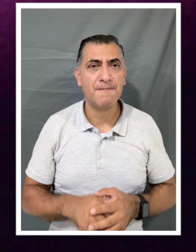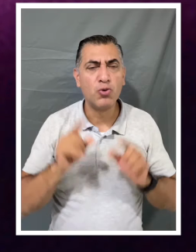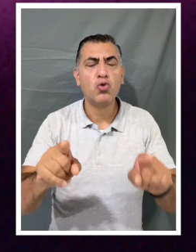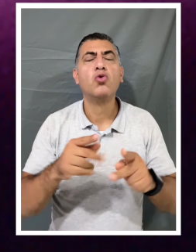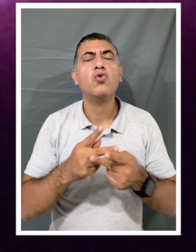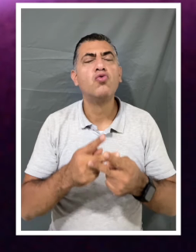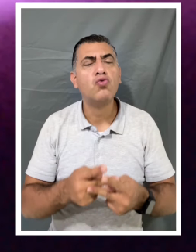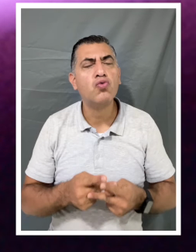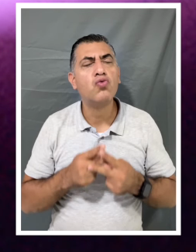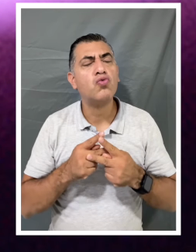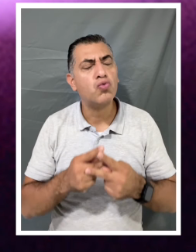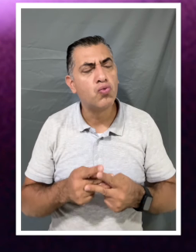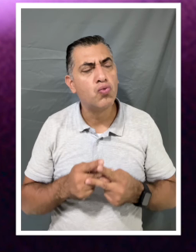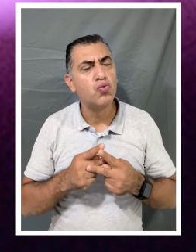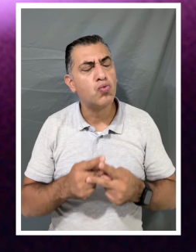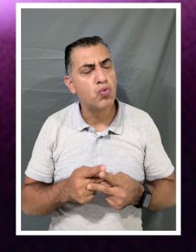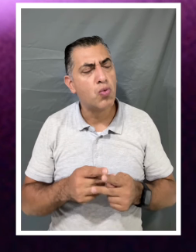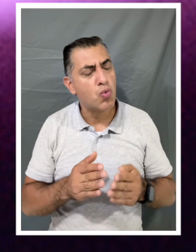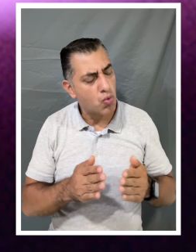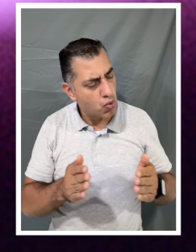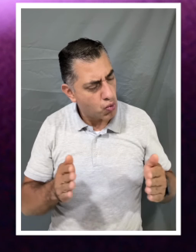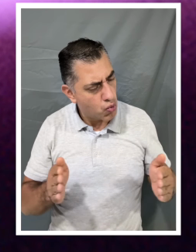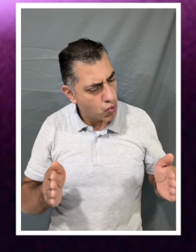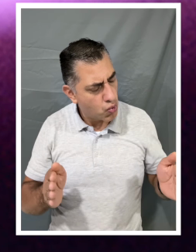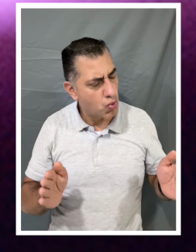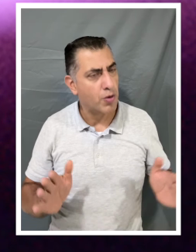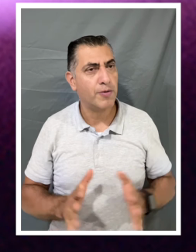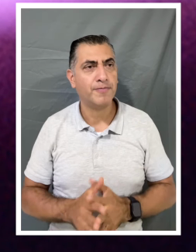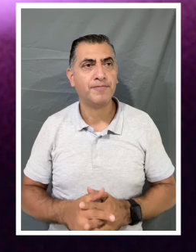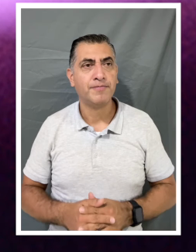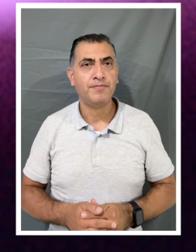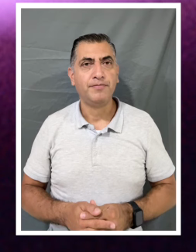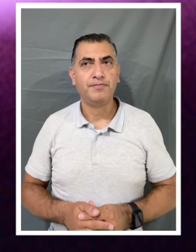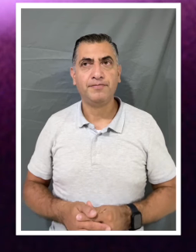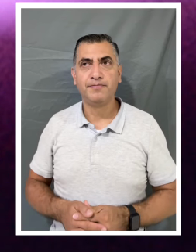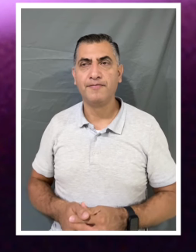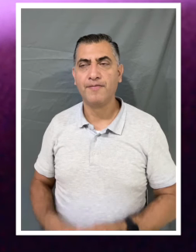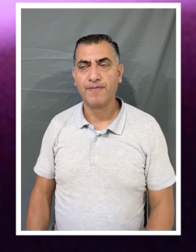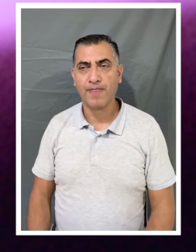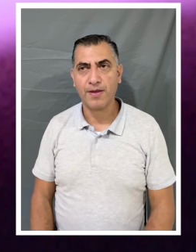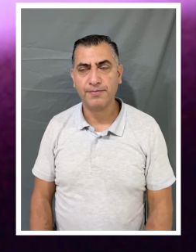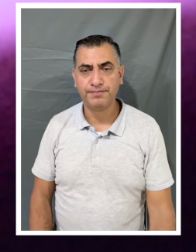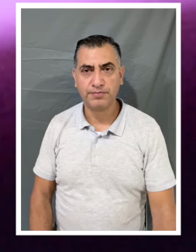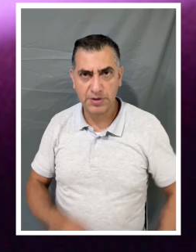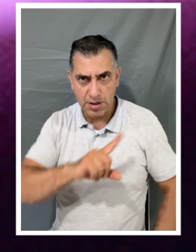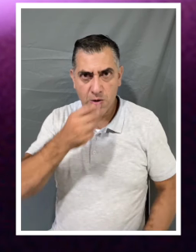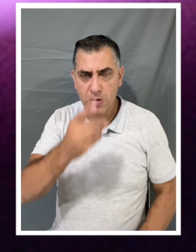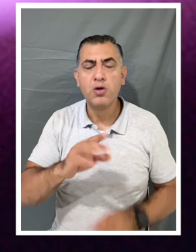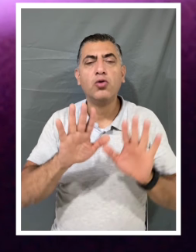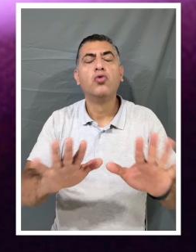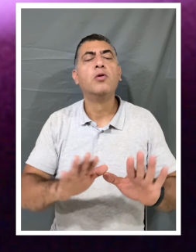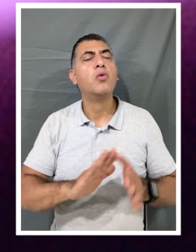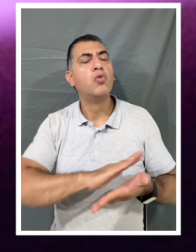ser tolerante porque tu tolerancia es ancha y y se va a tardar se va a tardar en que tú pierdas la paciencia y luego dice